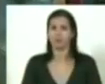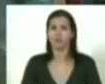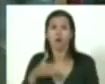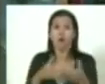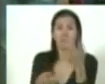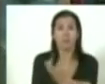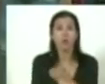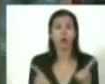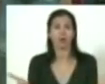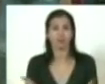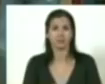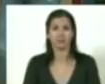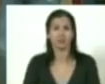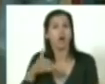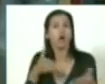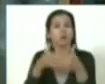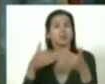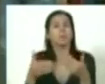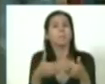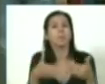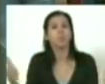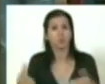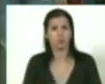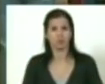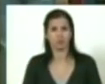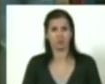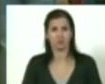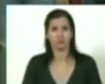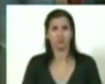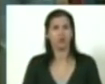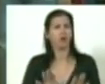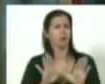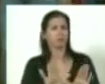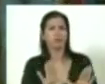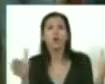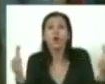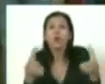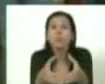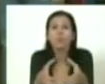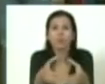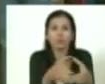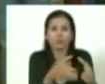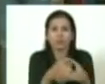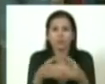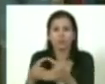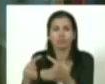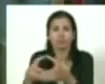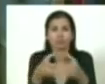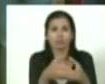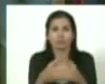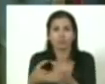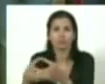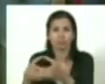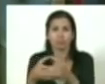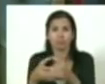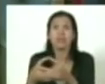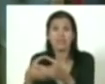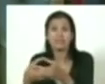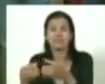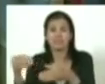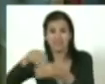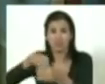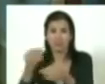antidemocrático, antipopular. Son las fuerzas que encarnan la traición.